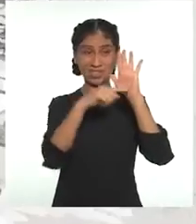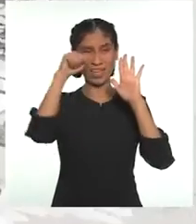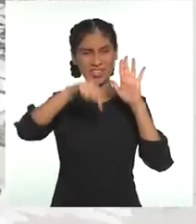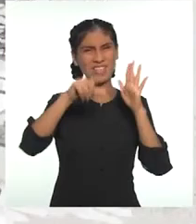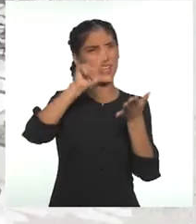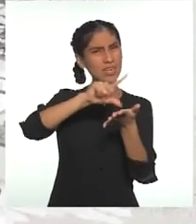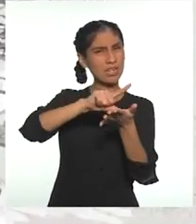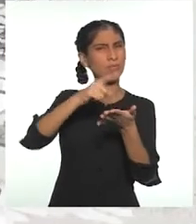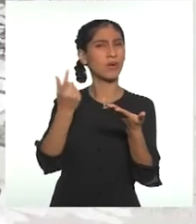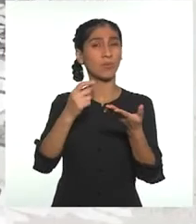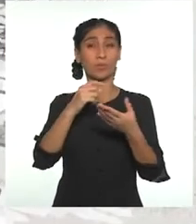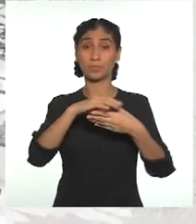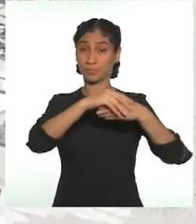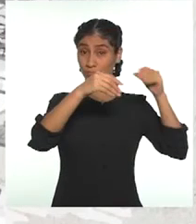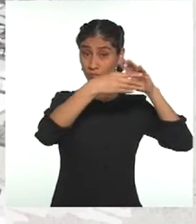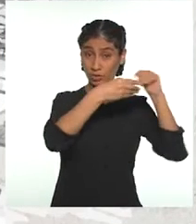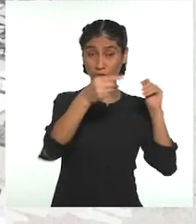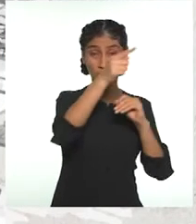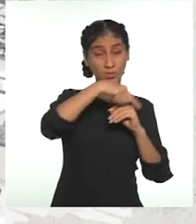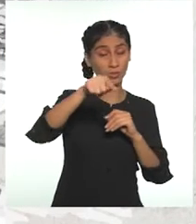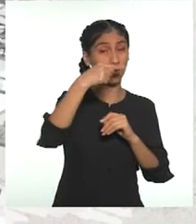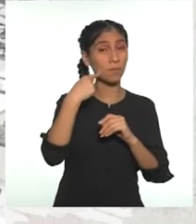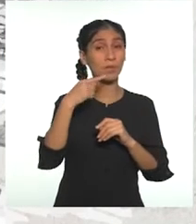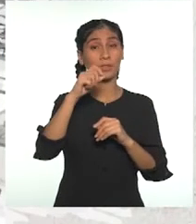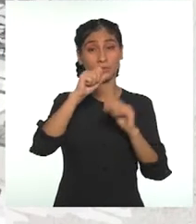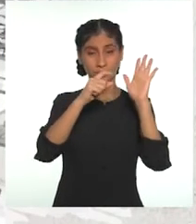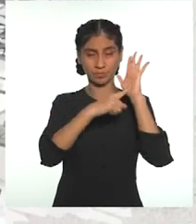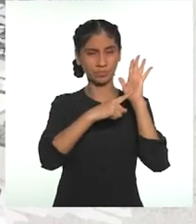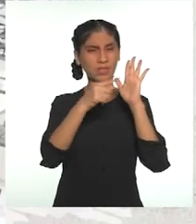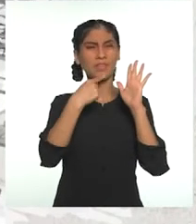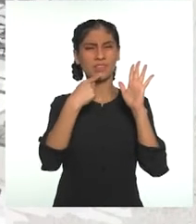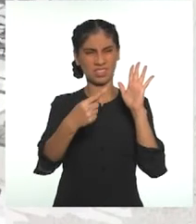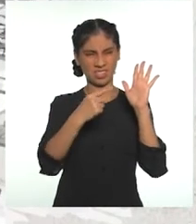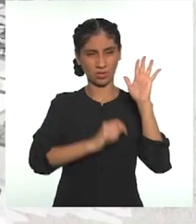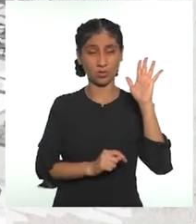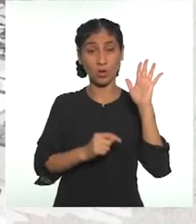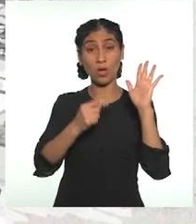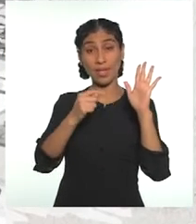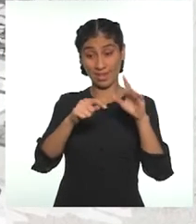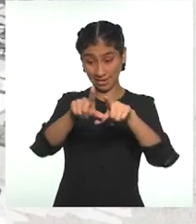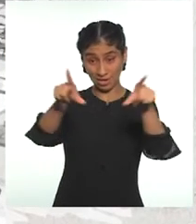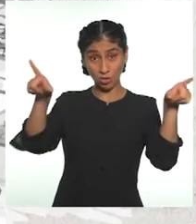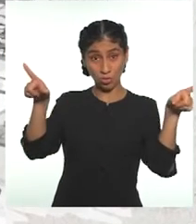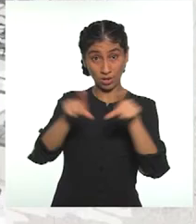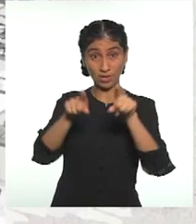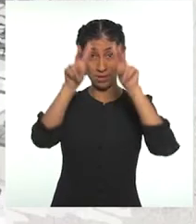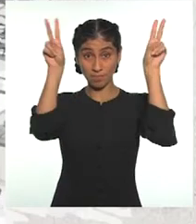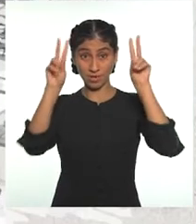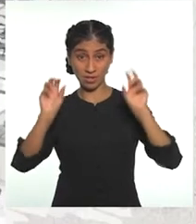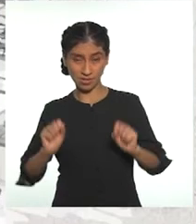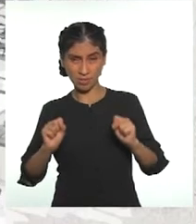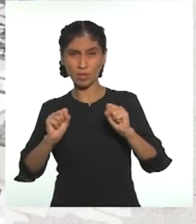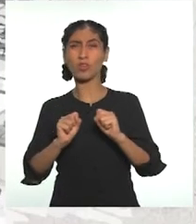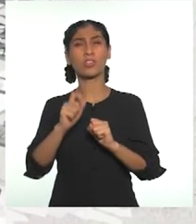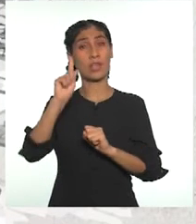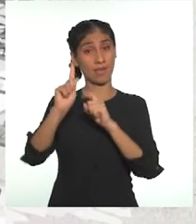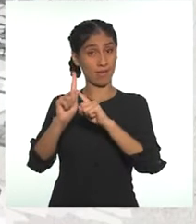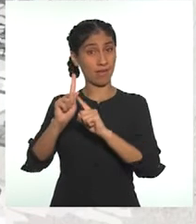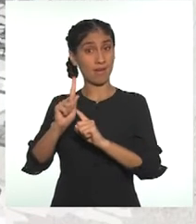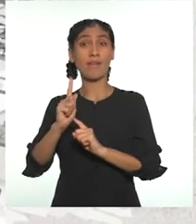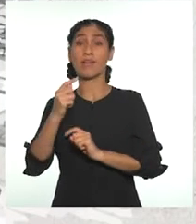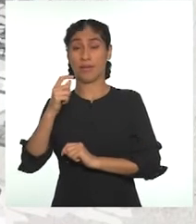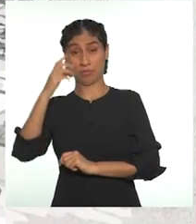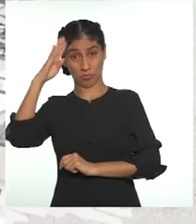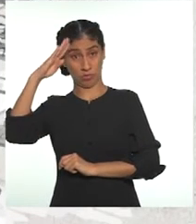Lima. Los historiadores Locio y Barriga señalaron que en Villa El Salvador, situado en la periferia de Lima, un comando de campaña se encargó